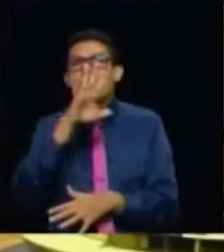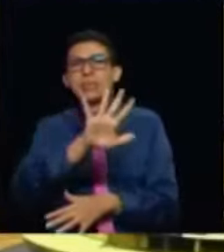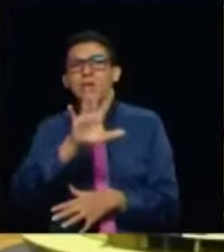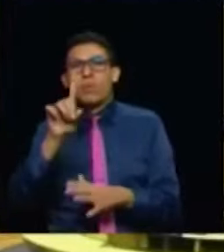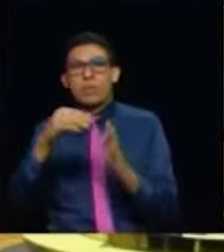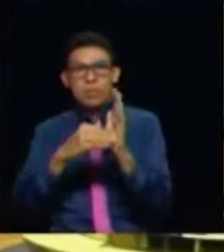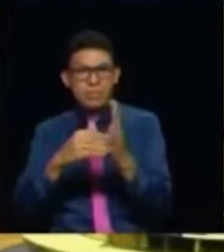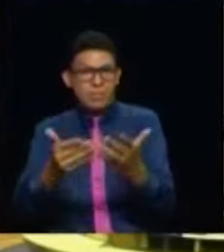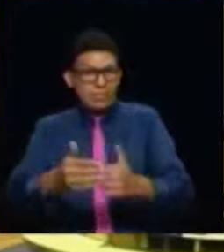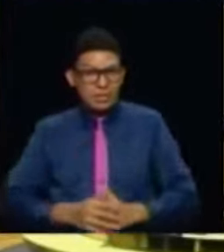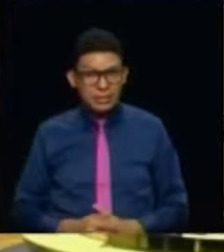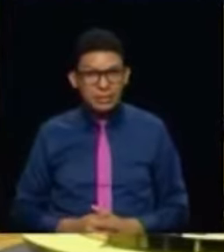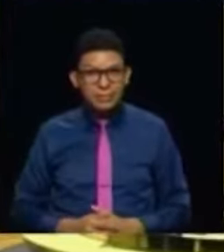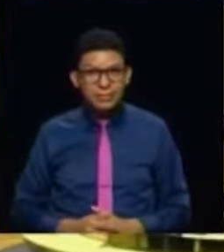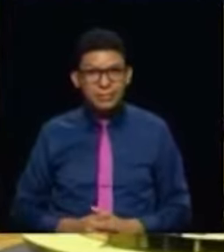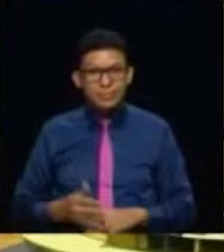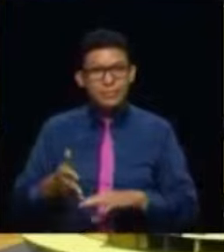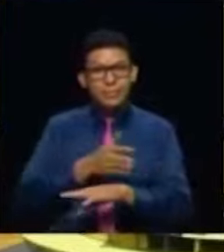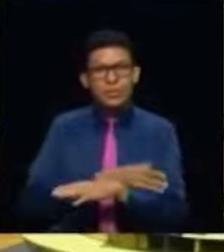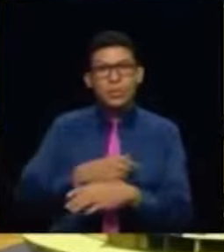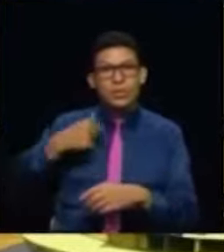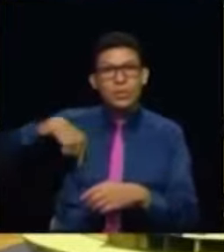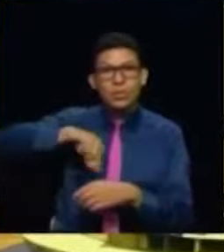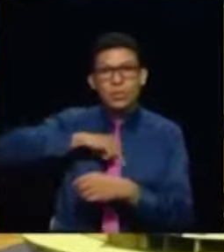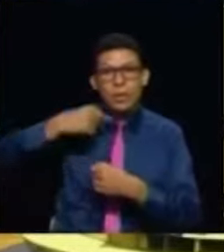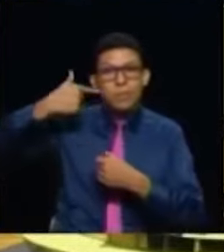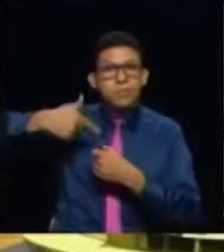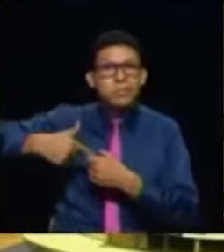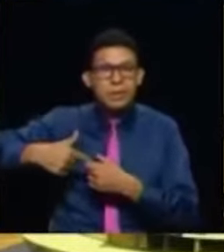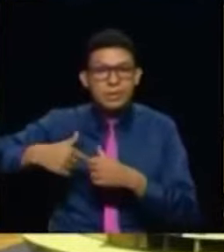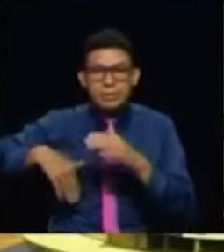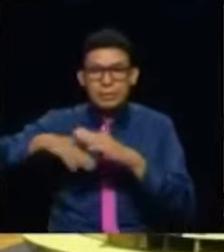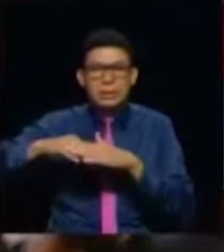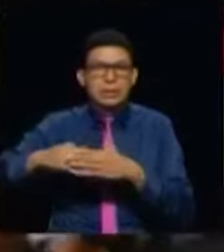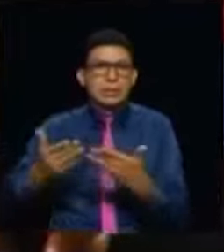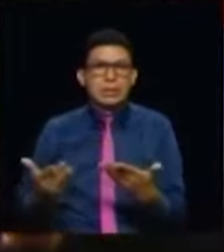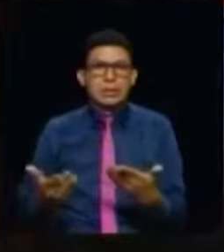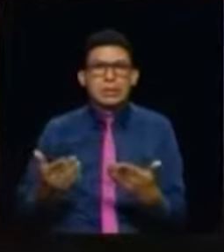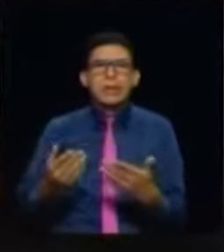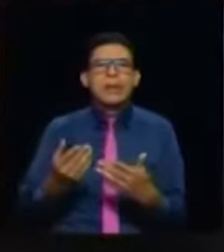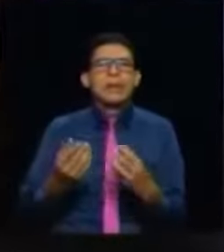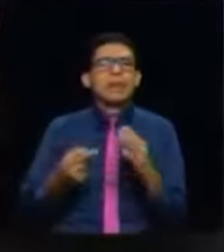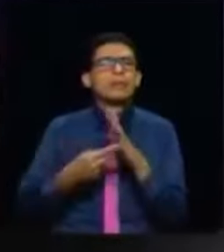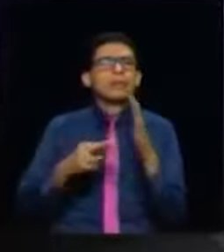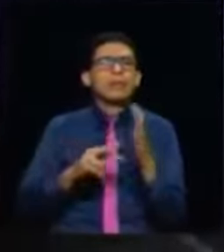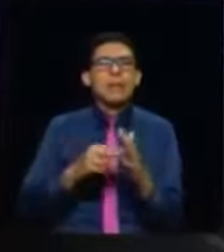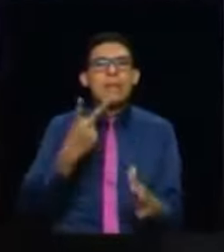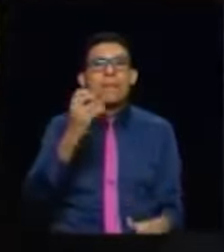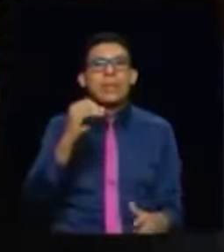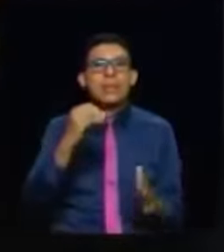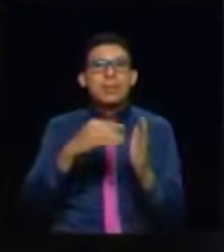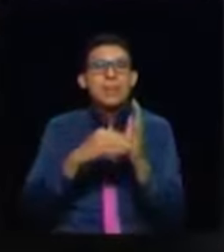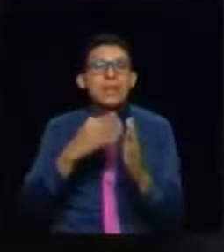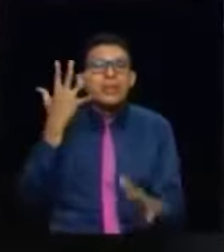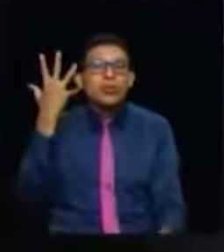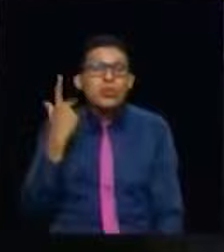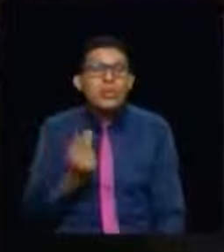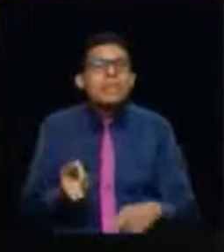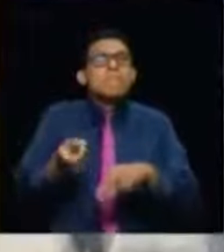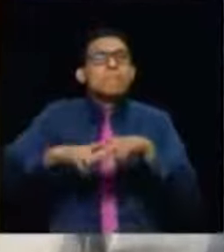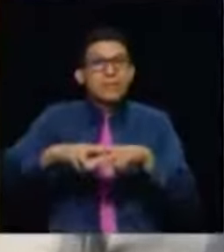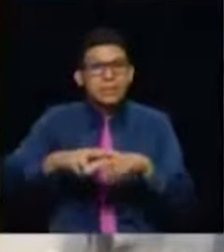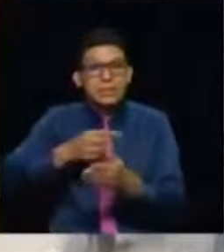pesos cuando nos consumimos los 3 galones. ¿Eso a qué refiere? A que son 20 mil pesos diarios más que nos gastamos en